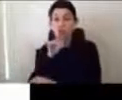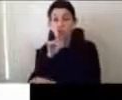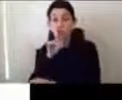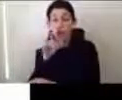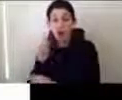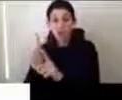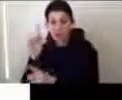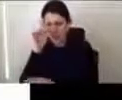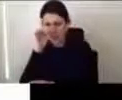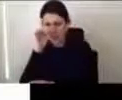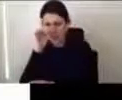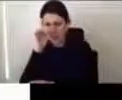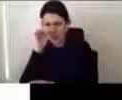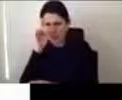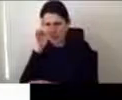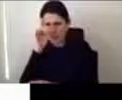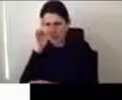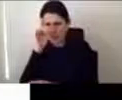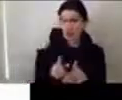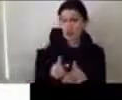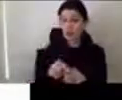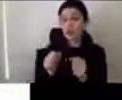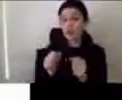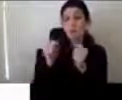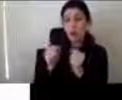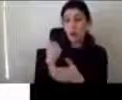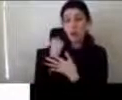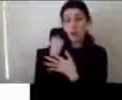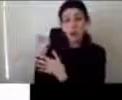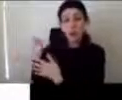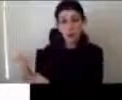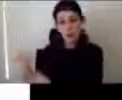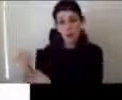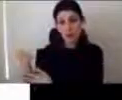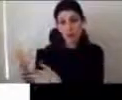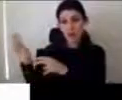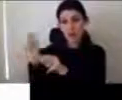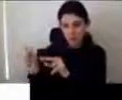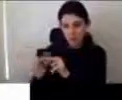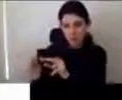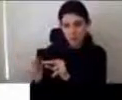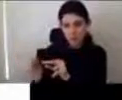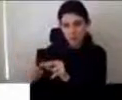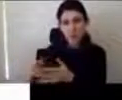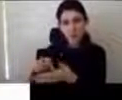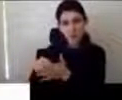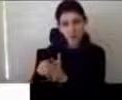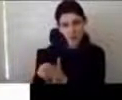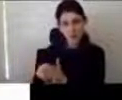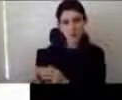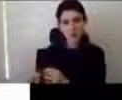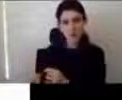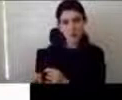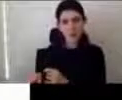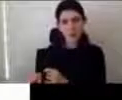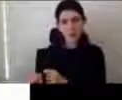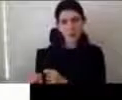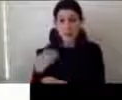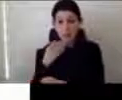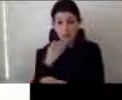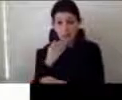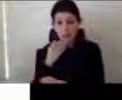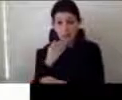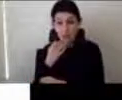el otro compañero puede ayudarlo a solucionar este problema. Aquí se echa mano también mucho